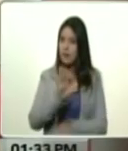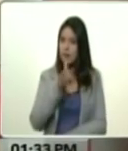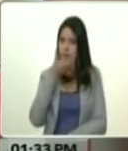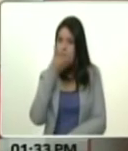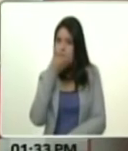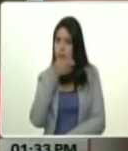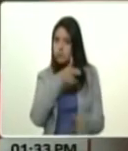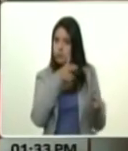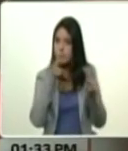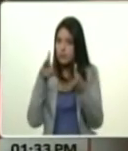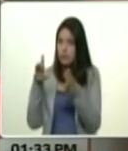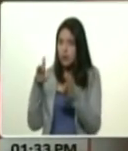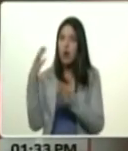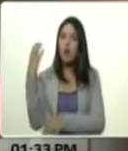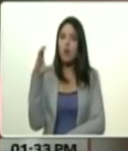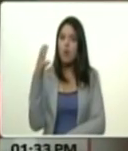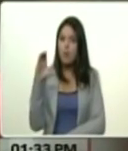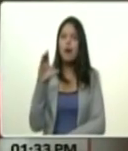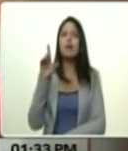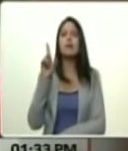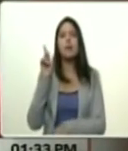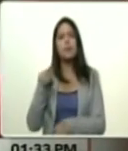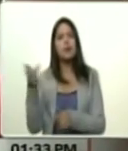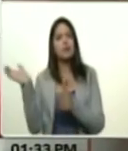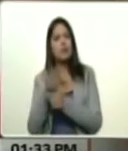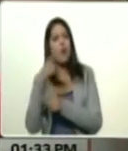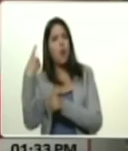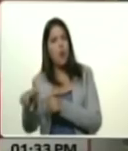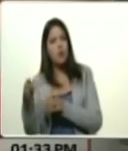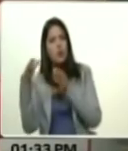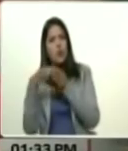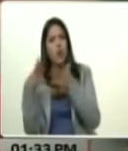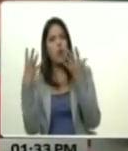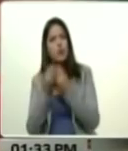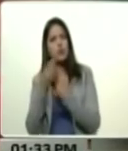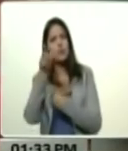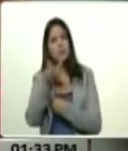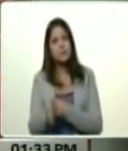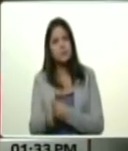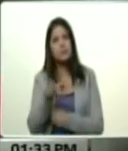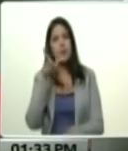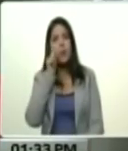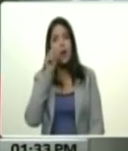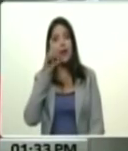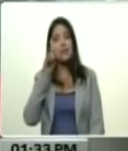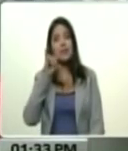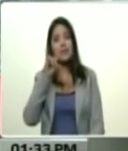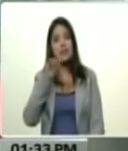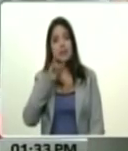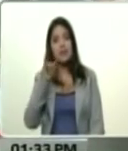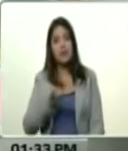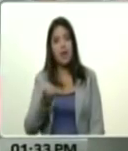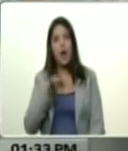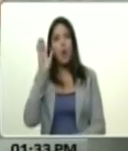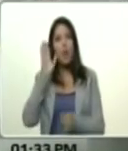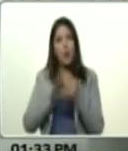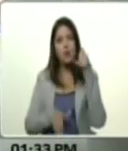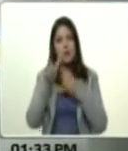ya identificada la banda de los Maloni, junto con este señor Díaz, que es el último de la banda de los